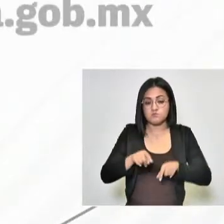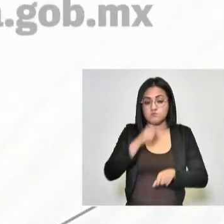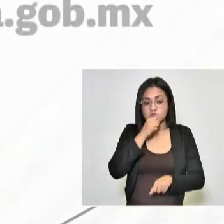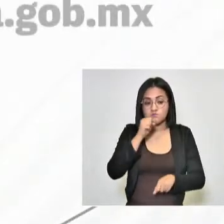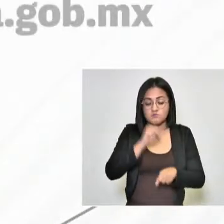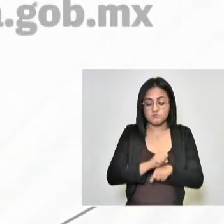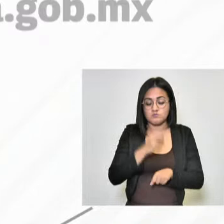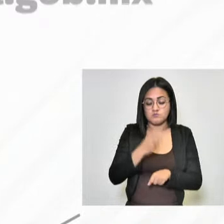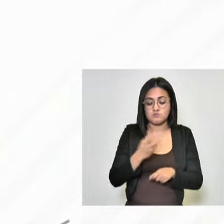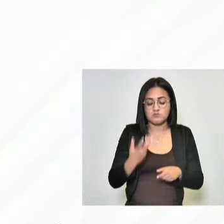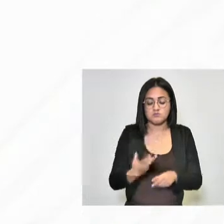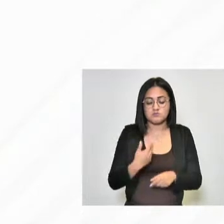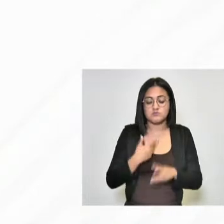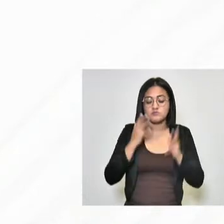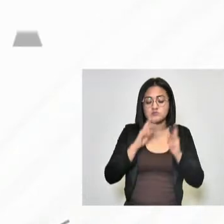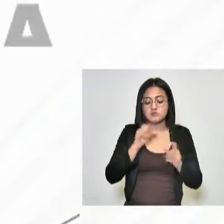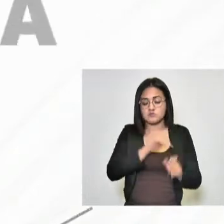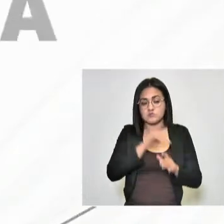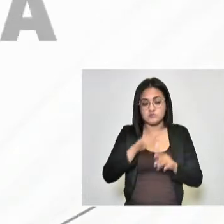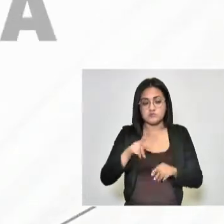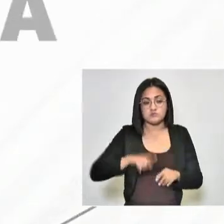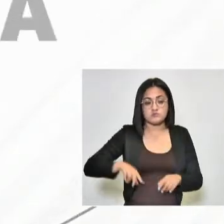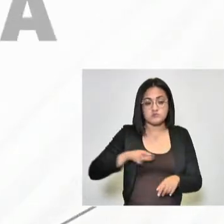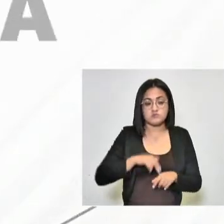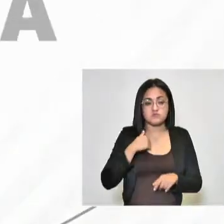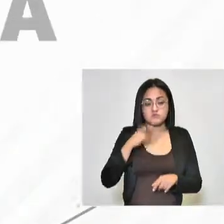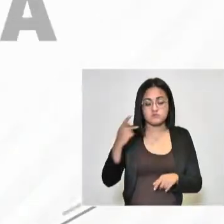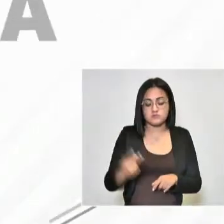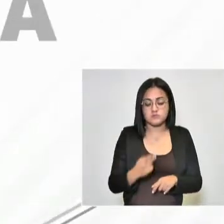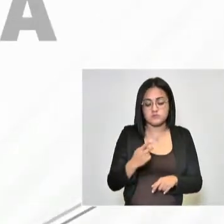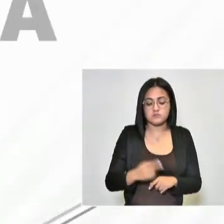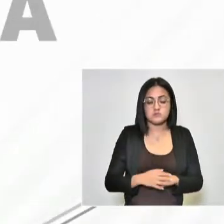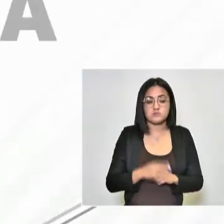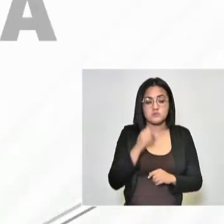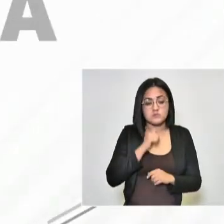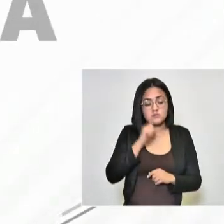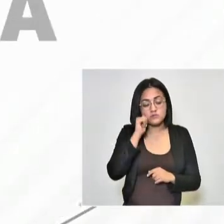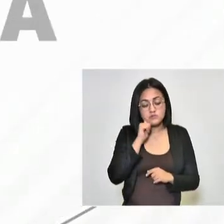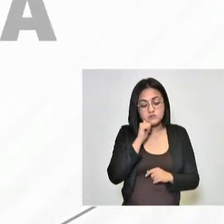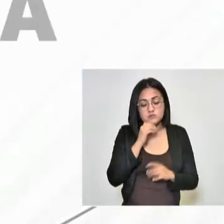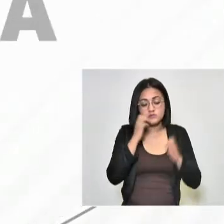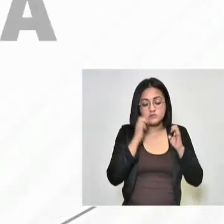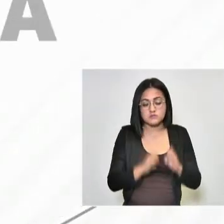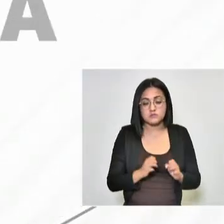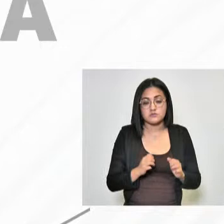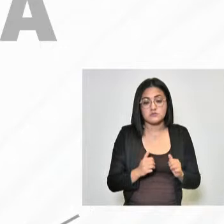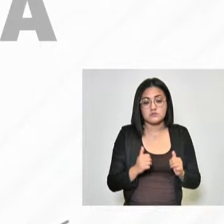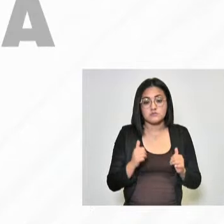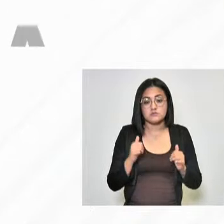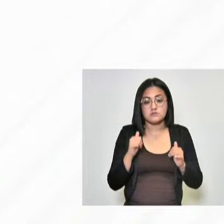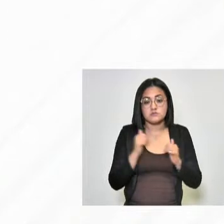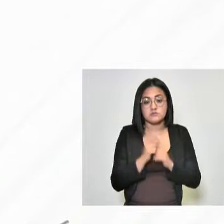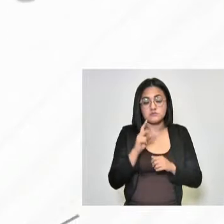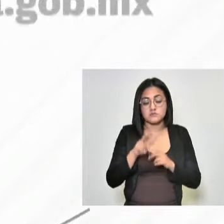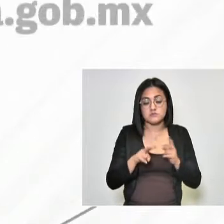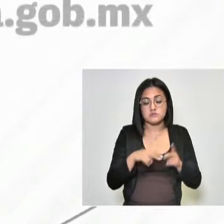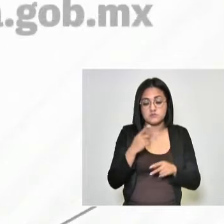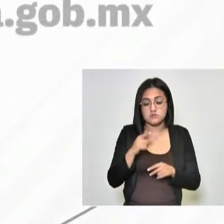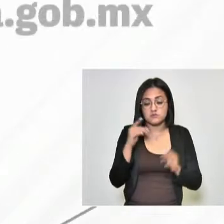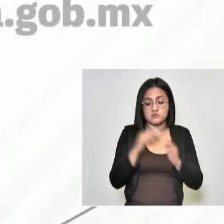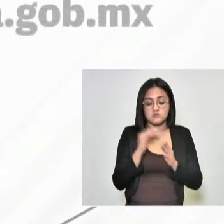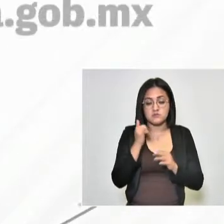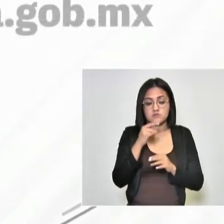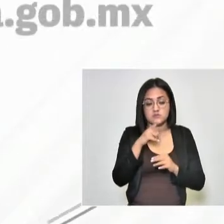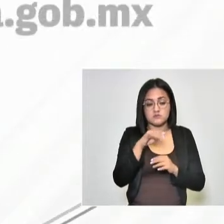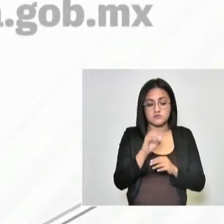secretaria. Ya también por otra parte, gobernador, preguntarle, ayer estuvo justamente visitándolo en Casaguayo,